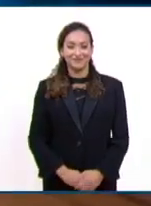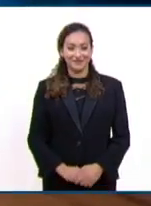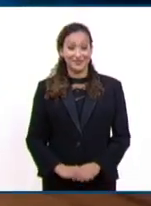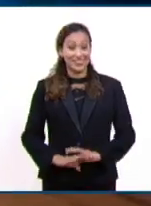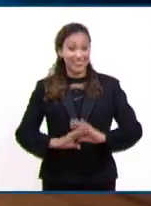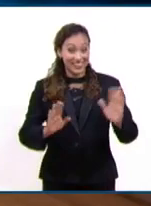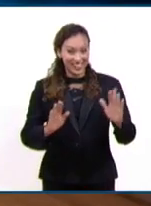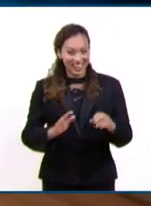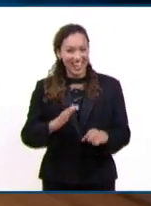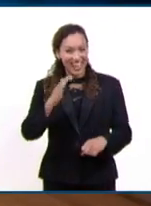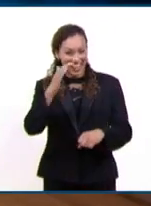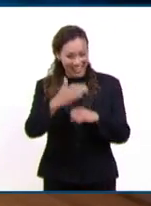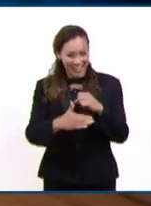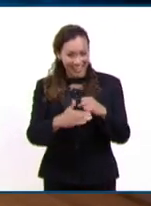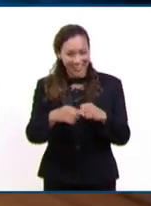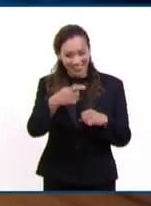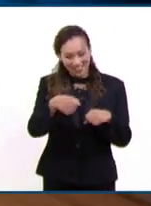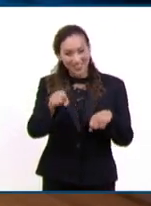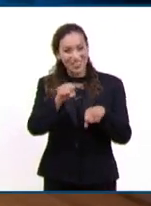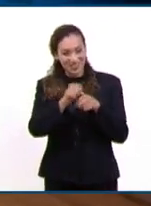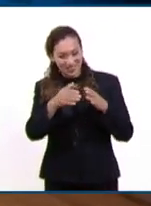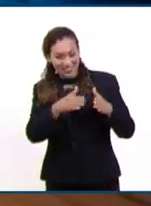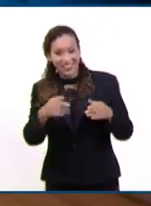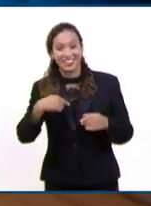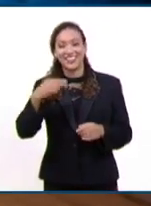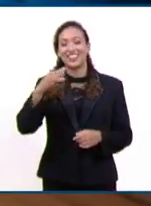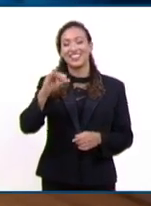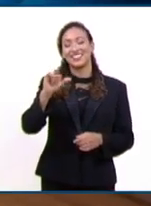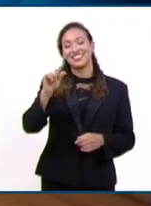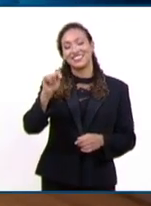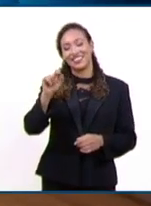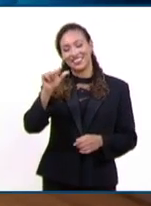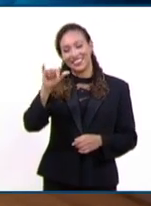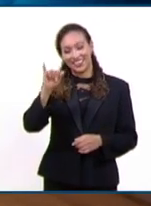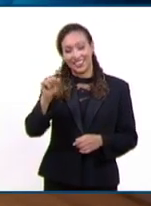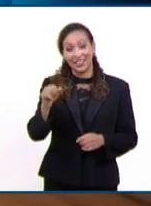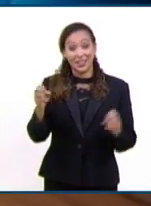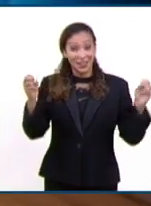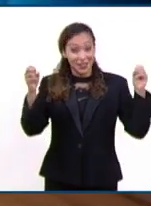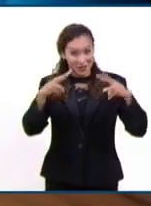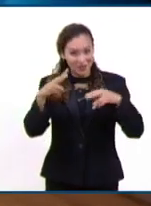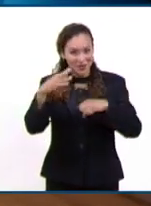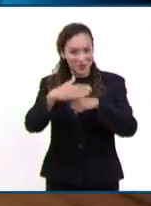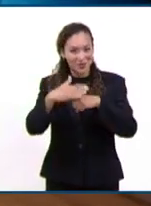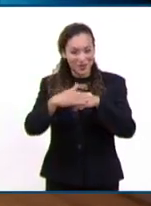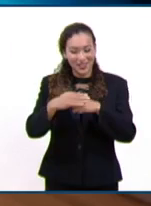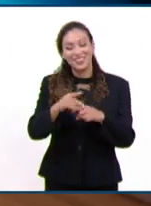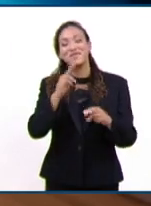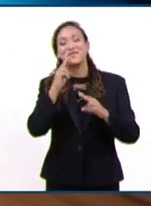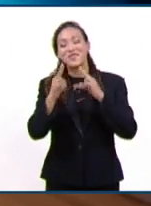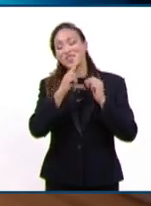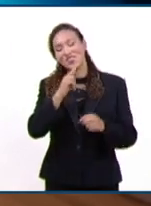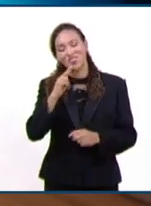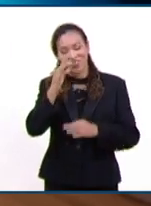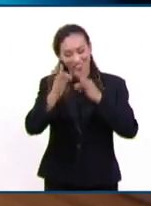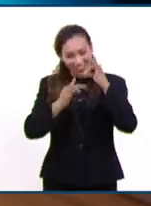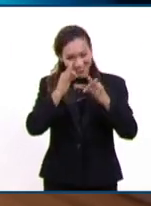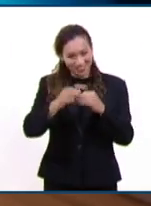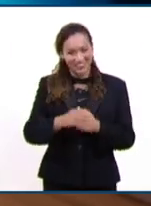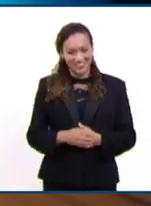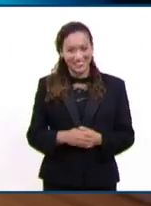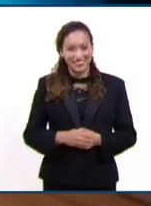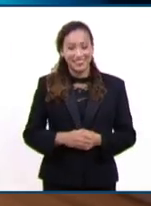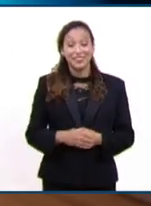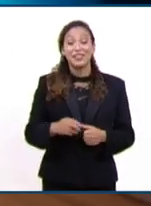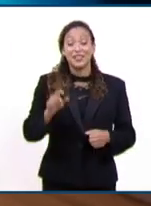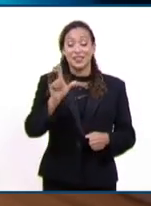Así llegamos al final de este semanario. Soy Citlali Pérez, lo invito a mantenerse en la señal del canal del Poder Judicial de la Federación.